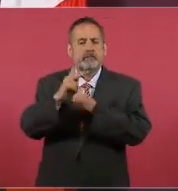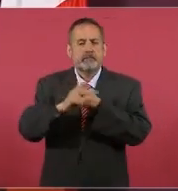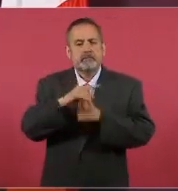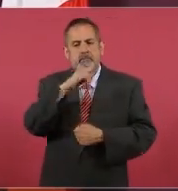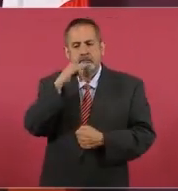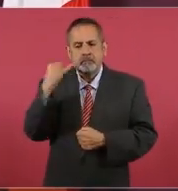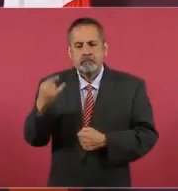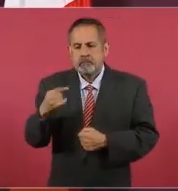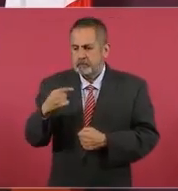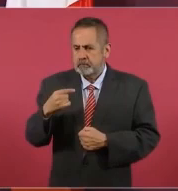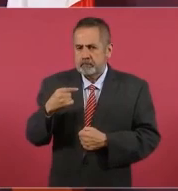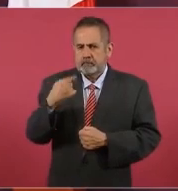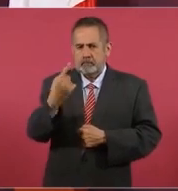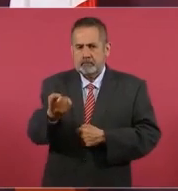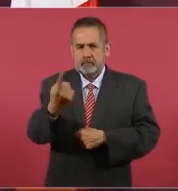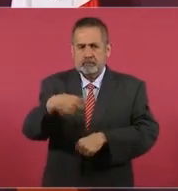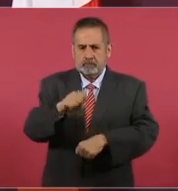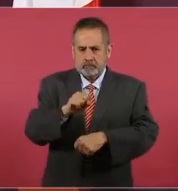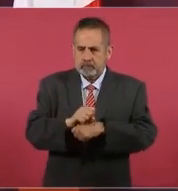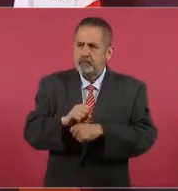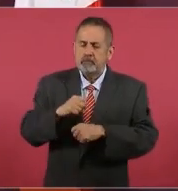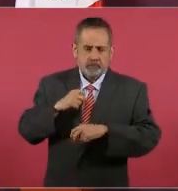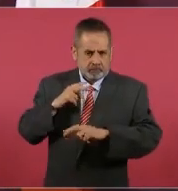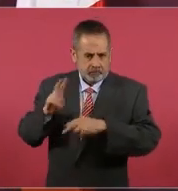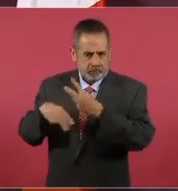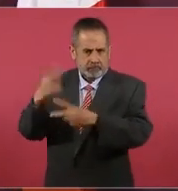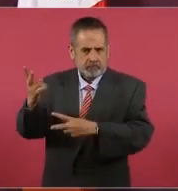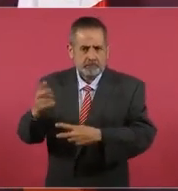la semana próxima.